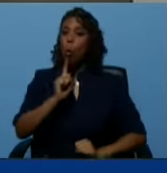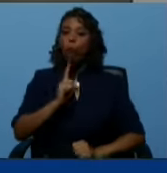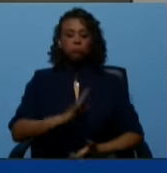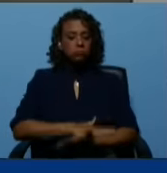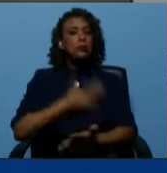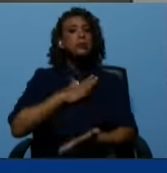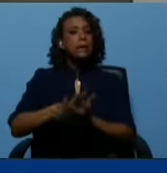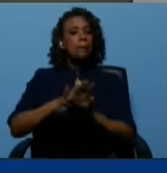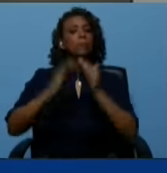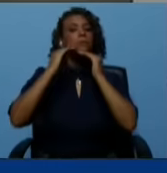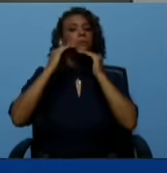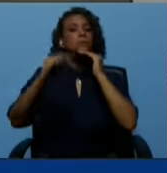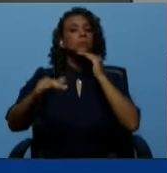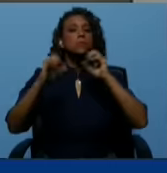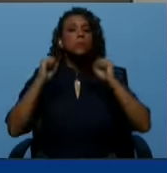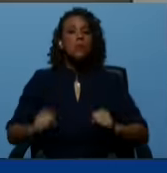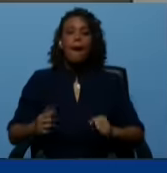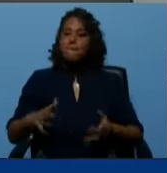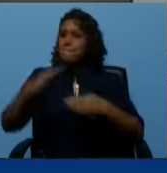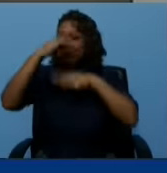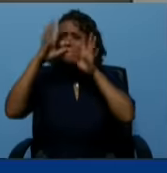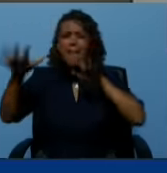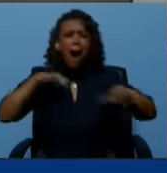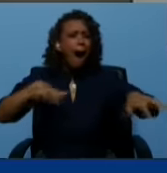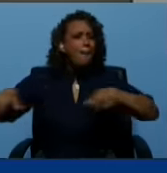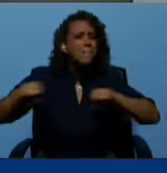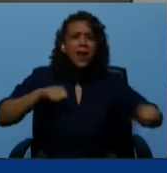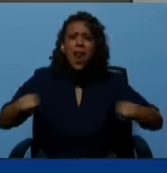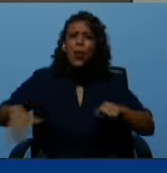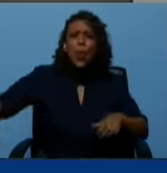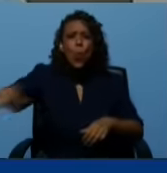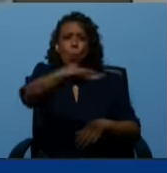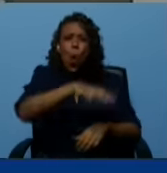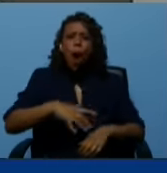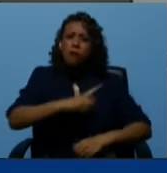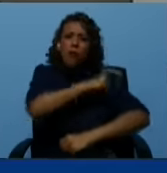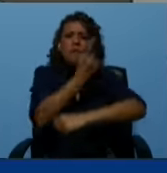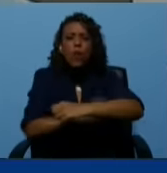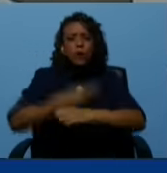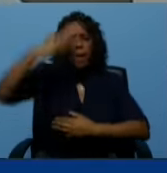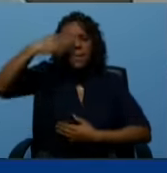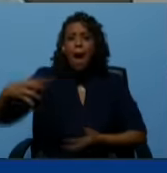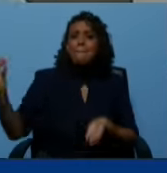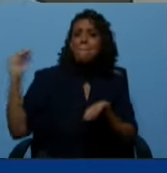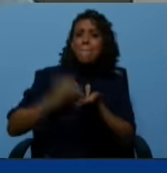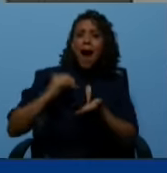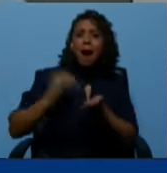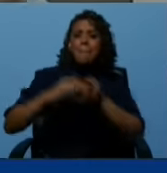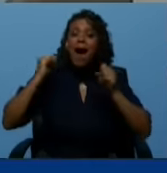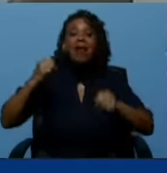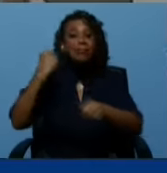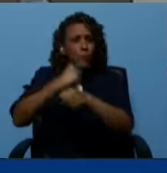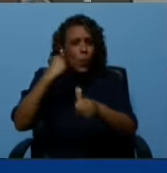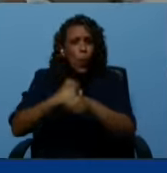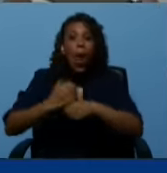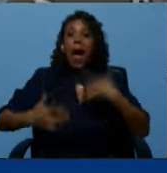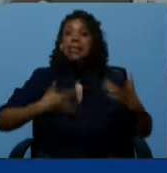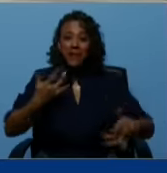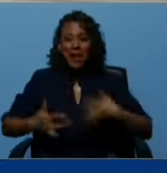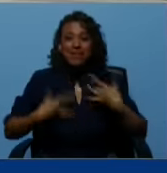calma y cordura, y máxima movilización y unión cívico-militar-policial. Y ahora le digo, máximo trabajo, máxima